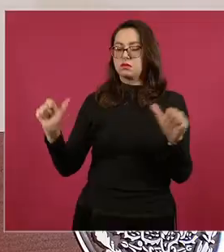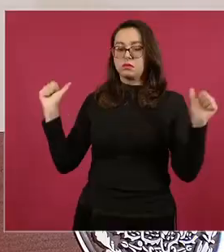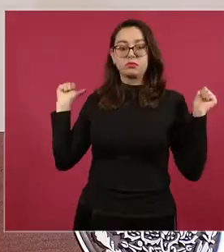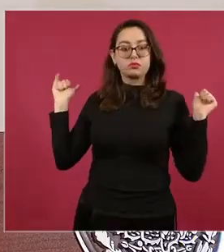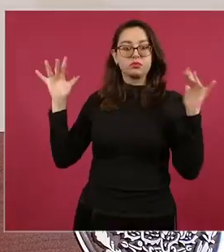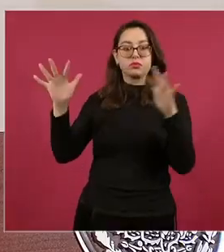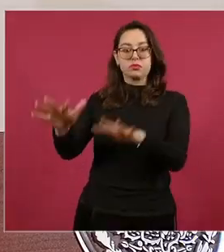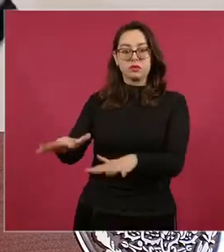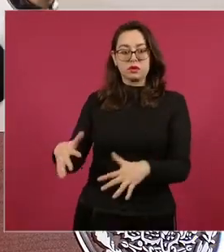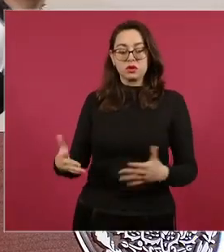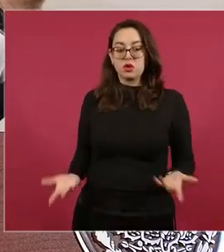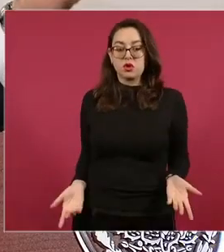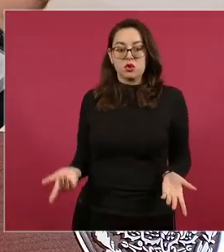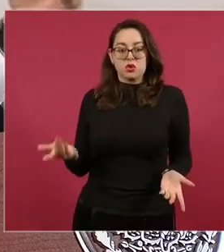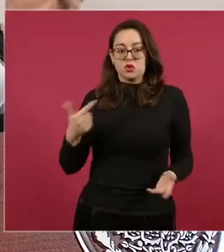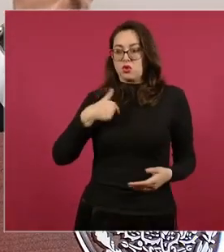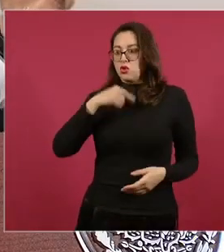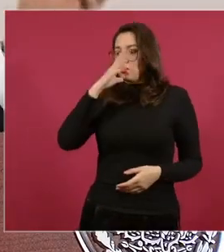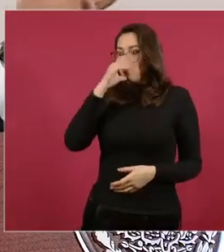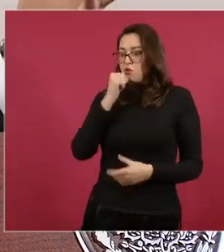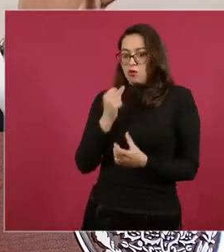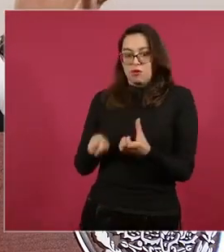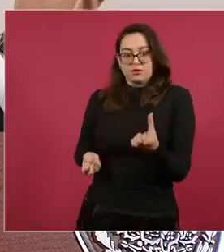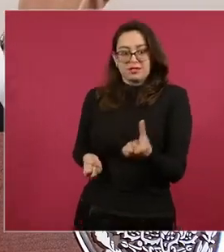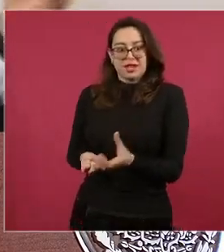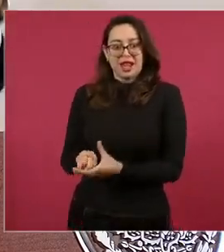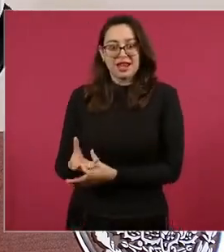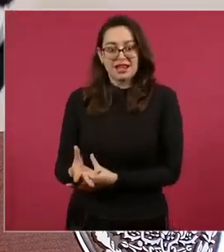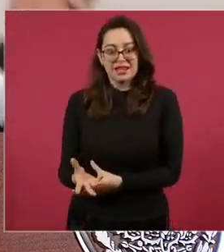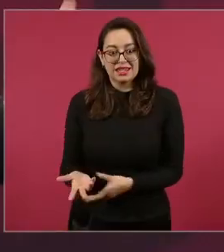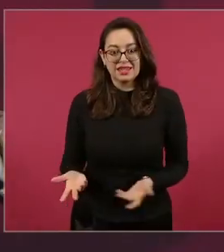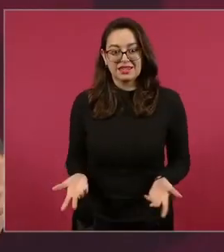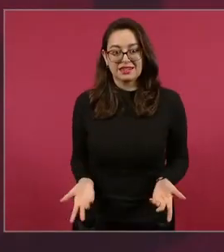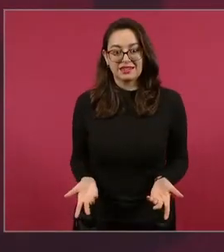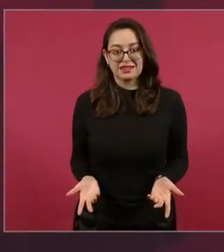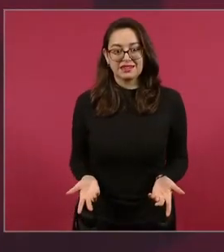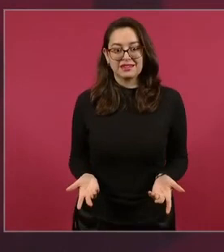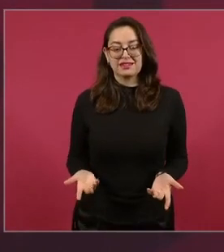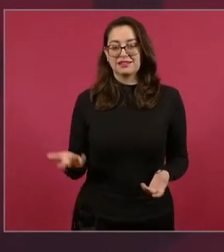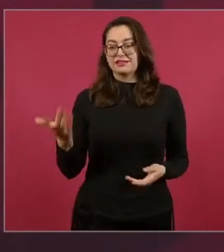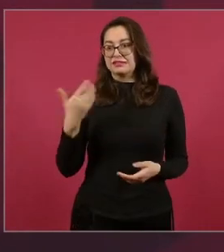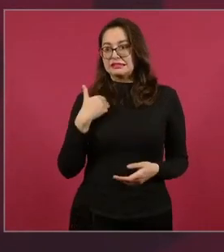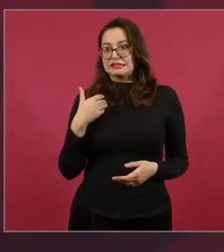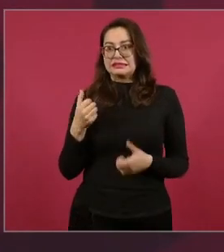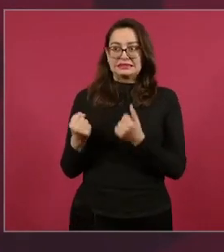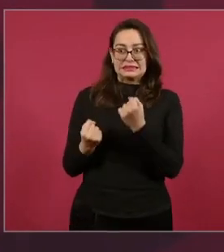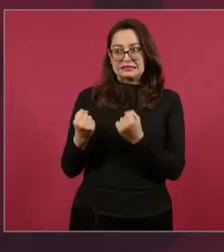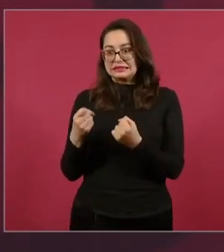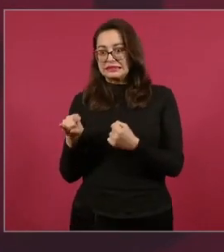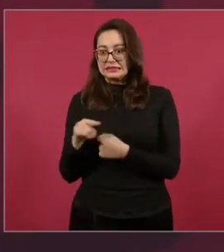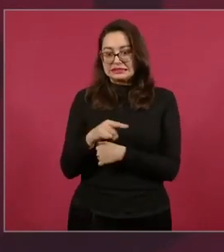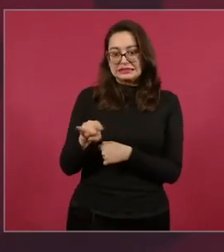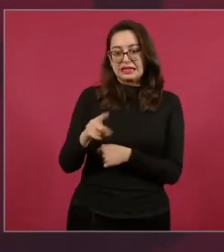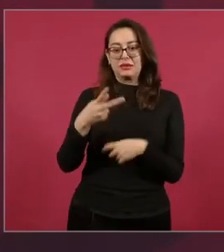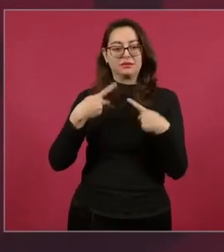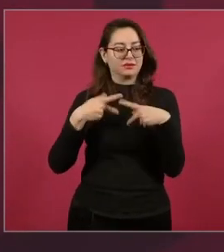para poder salir por las calles, lleno, ya saben, y